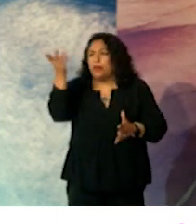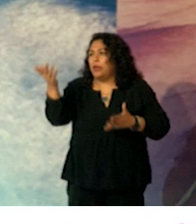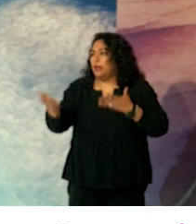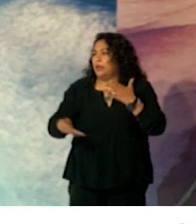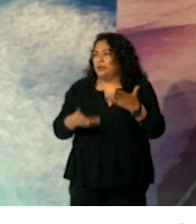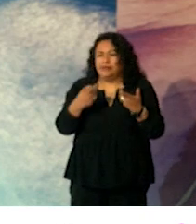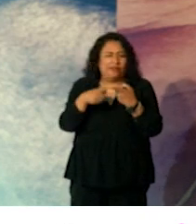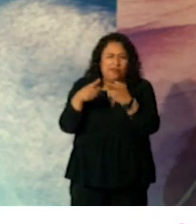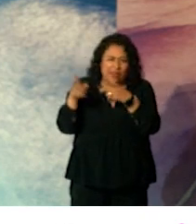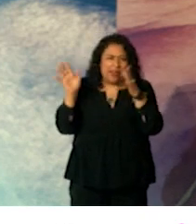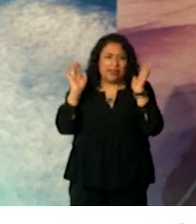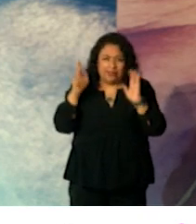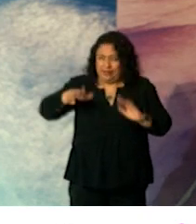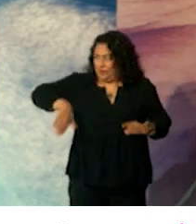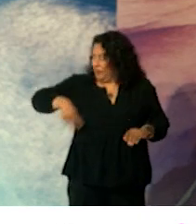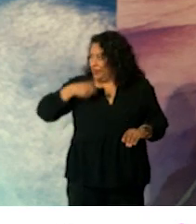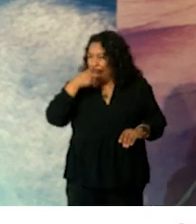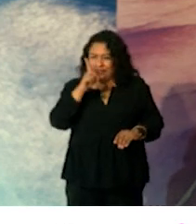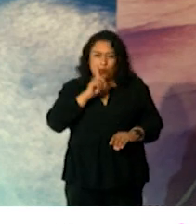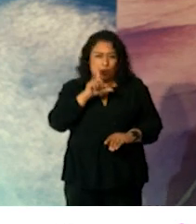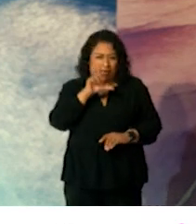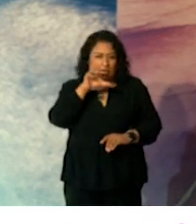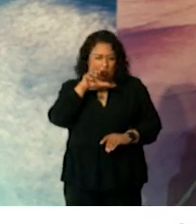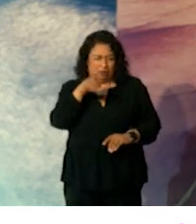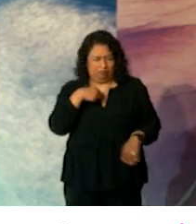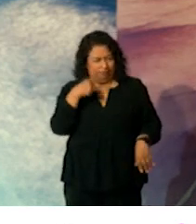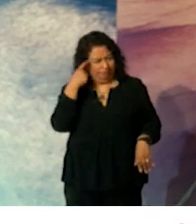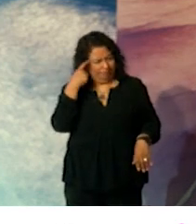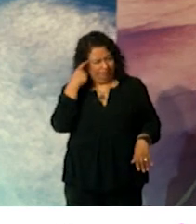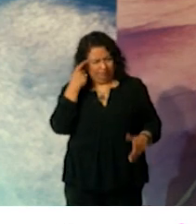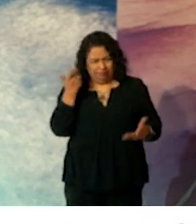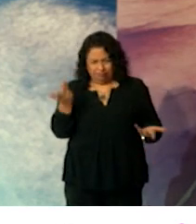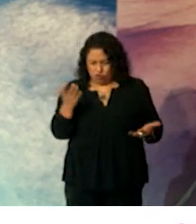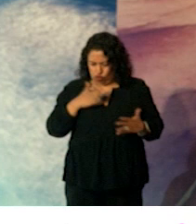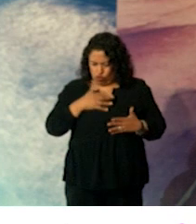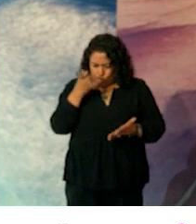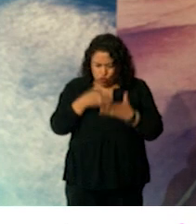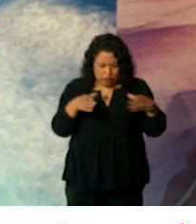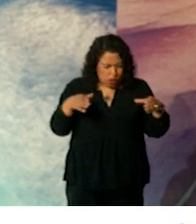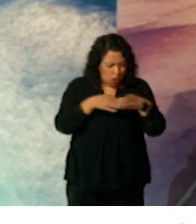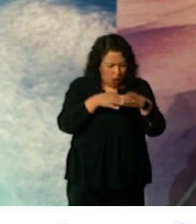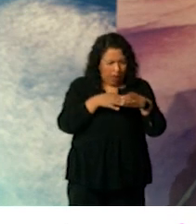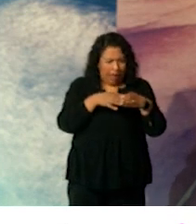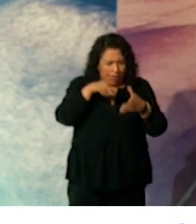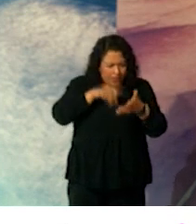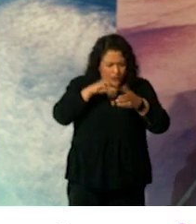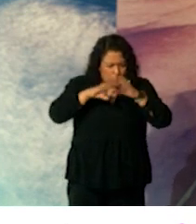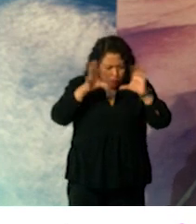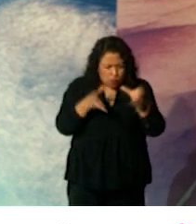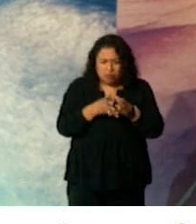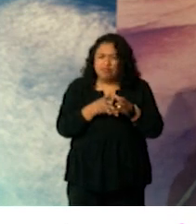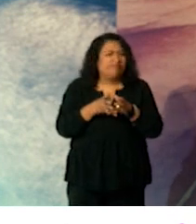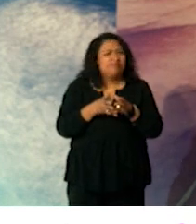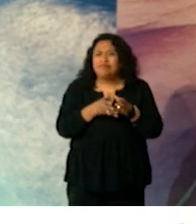rentabilidad de la regeneración, que era justo lo que decía Leonor. Y yo digo, es que somos la única especie en el planeta que no